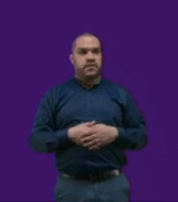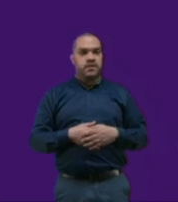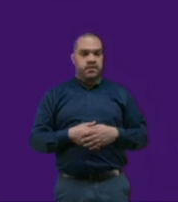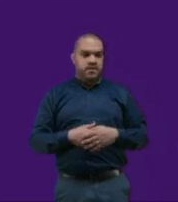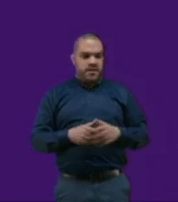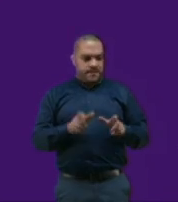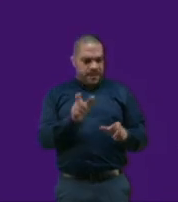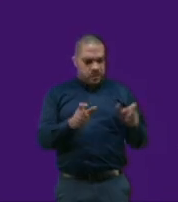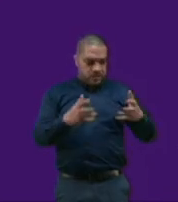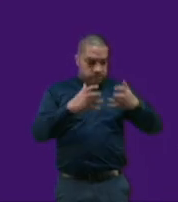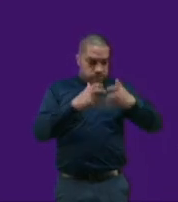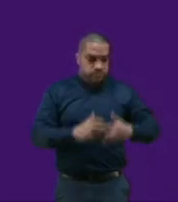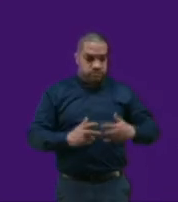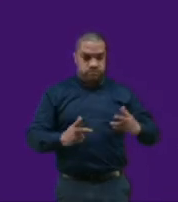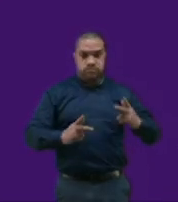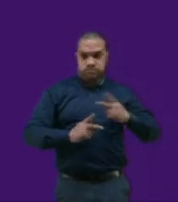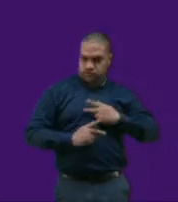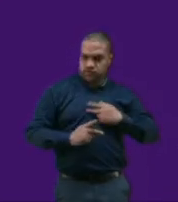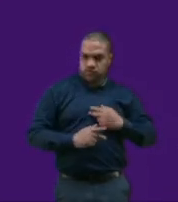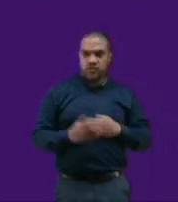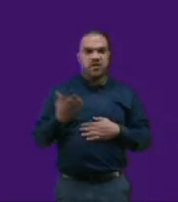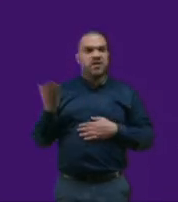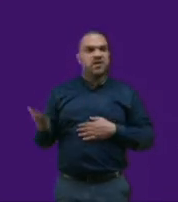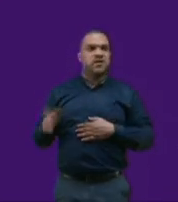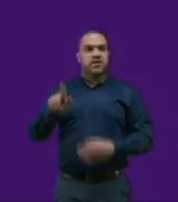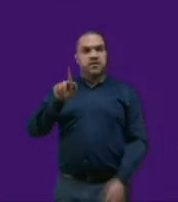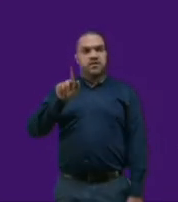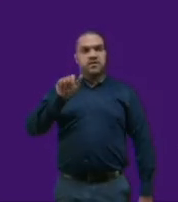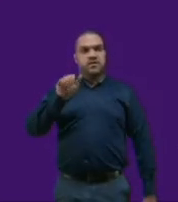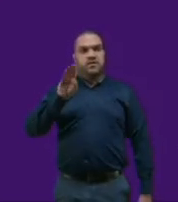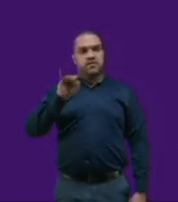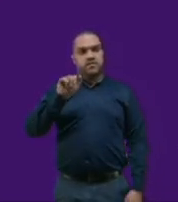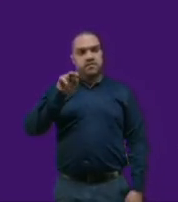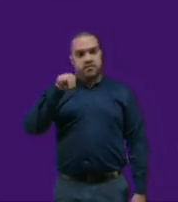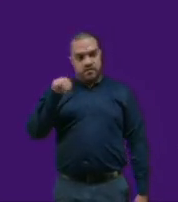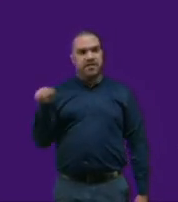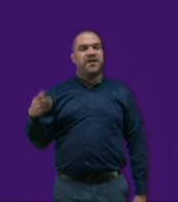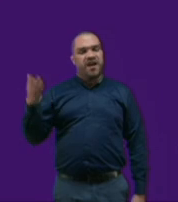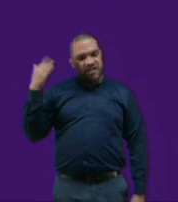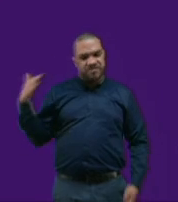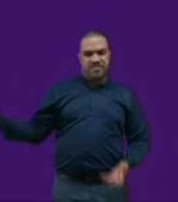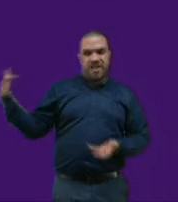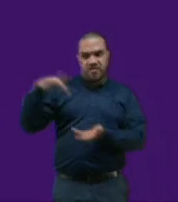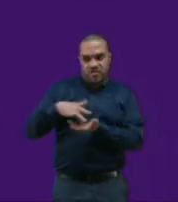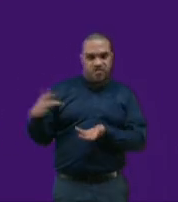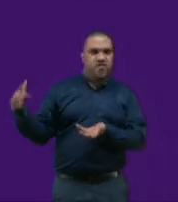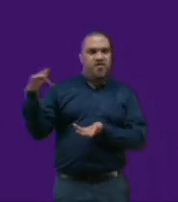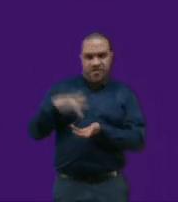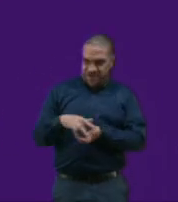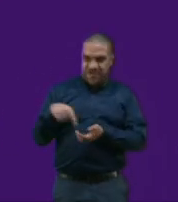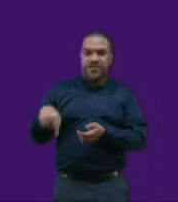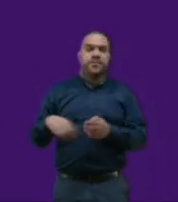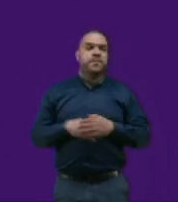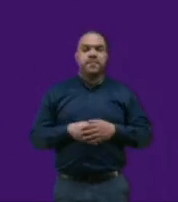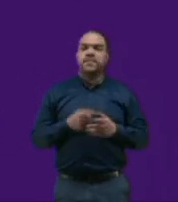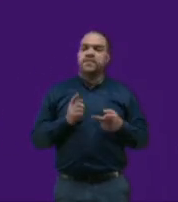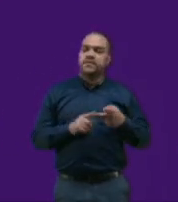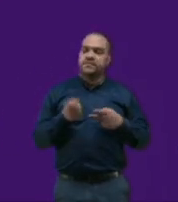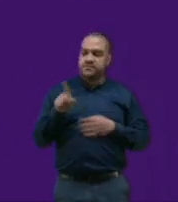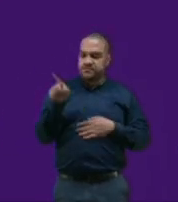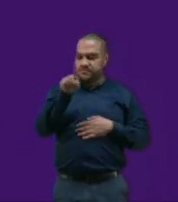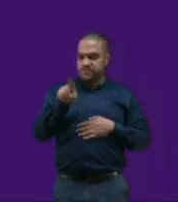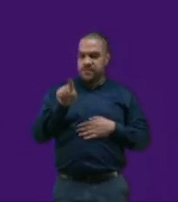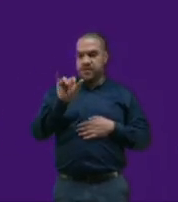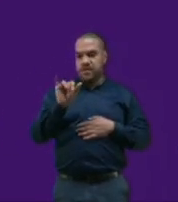Fabián, que ahora es parte del portafolio de SoftBank y ya ha estado en un par de rondas México, lo vimos hoy con Simón, lo hemos